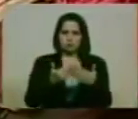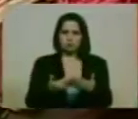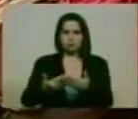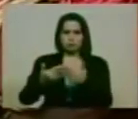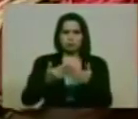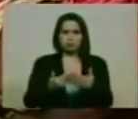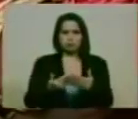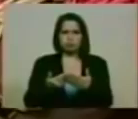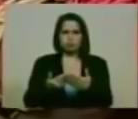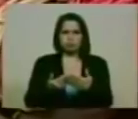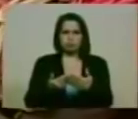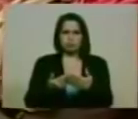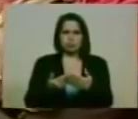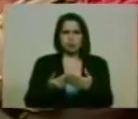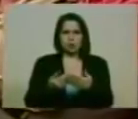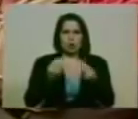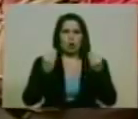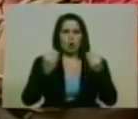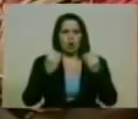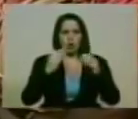las implicaciones del cariña.